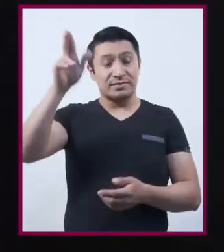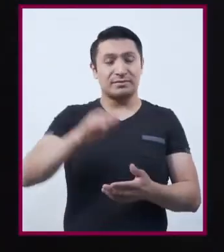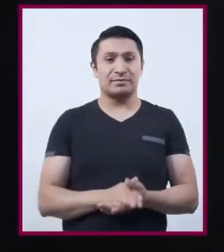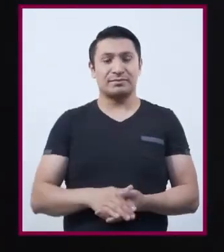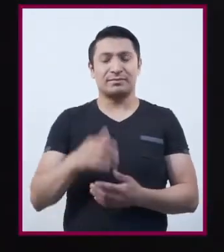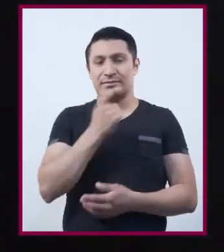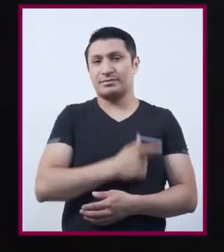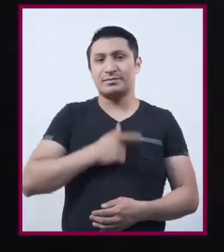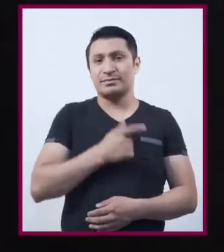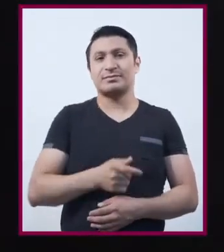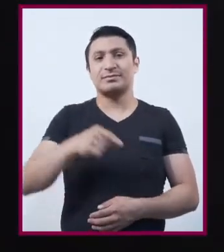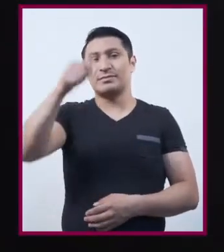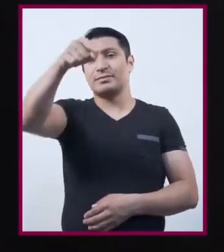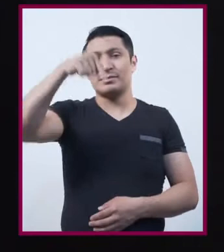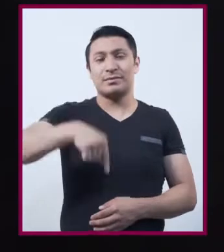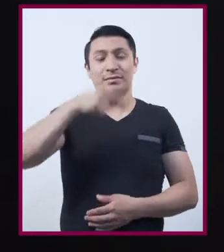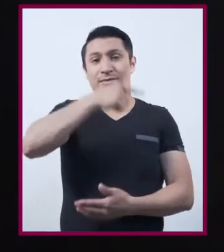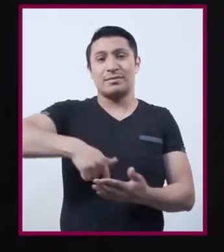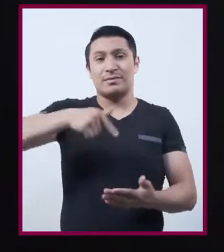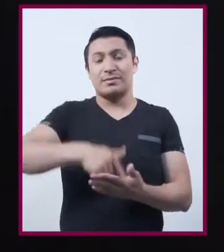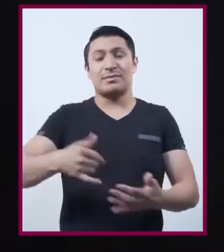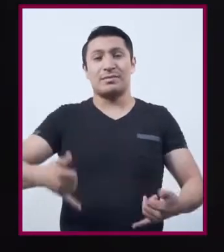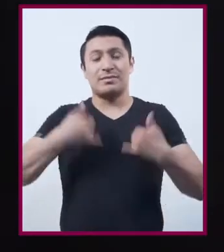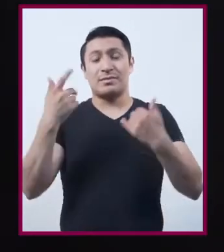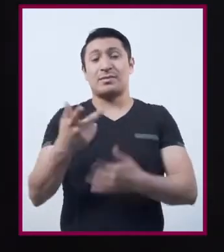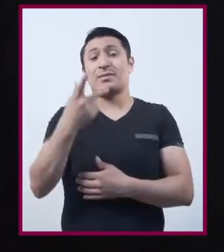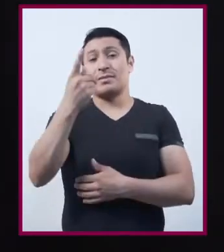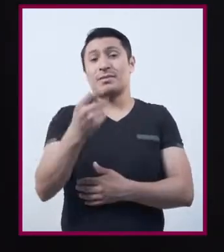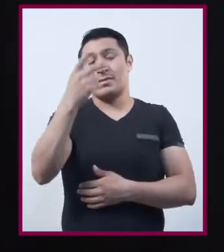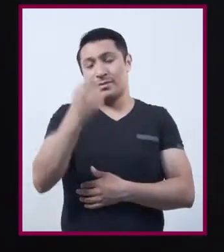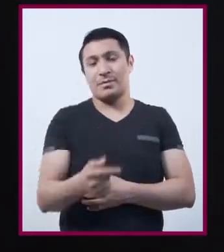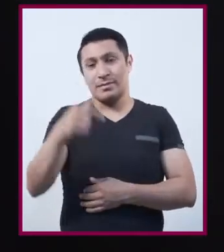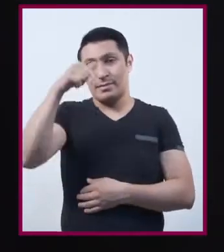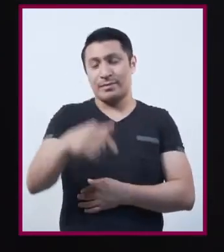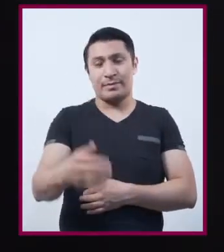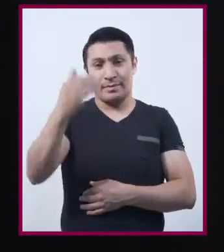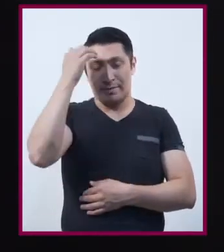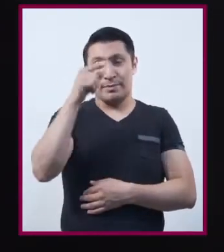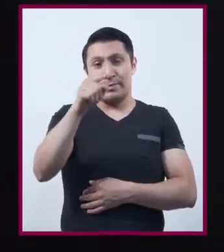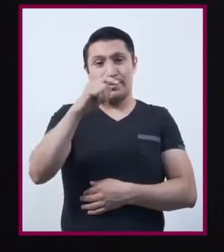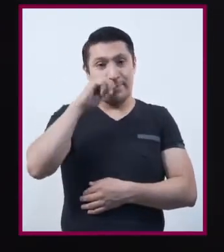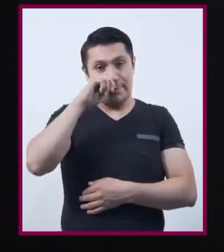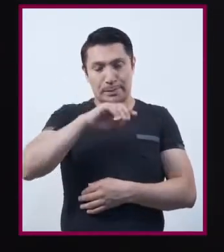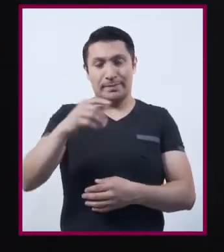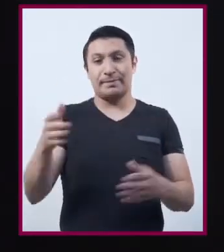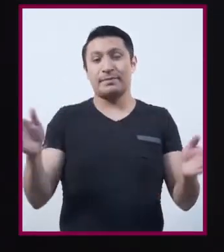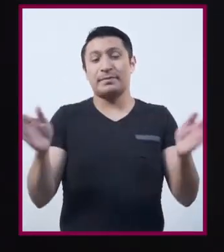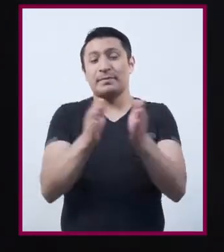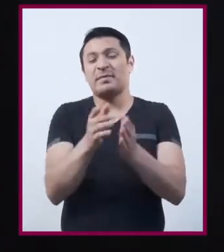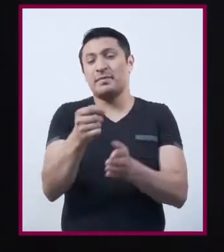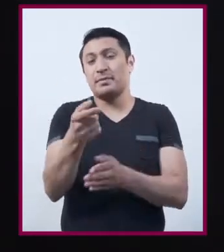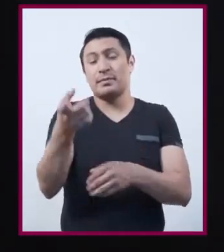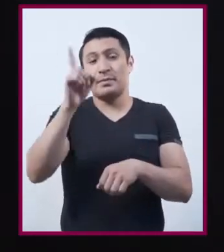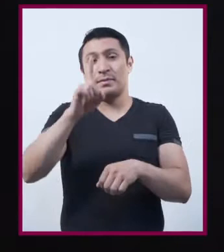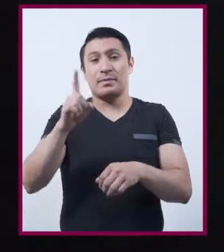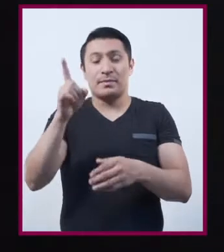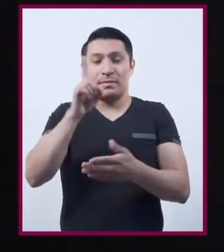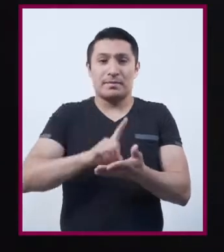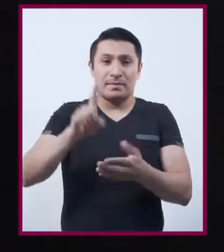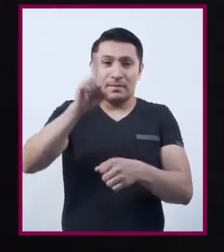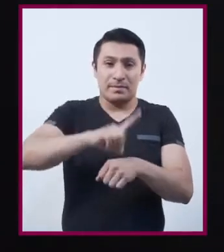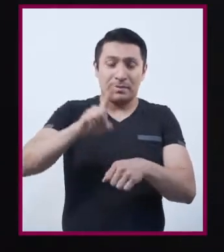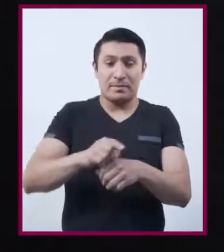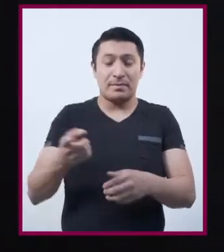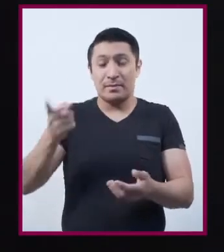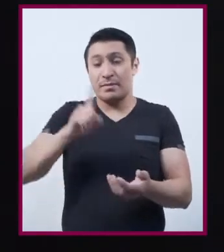Hola, es un gusto poder recibirte en este espacio de Jóvenes en TV. Esto que acabas de apreciar es un fragmento del diario de a bordo